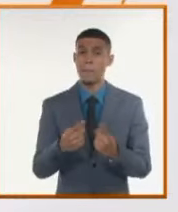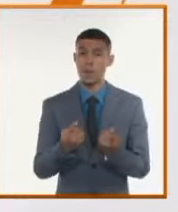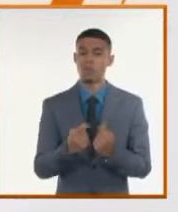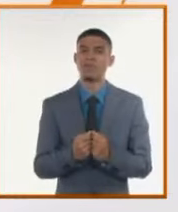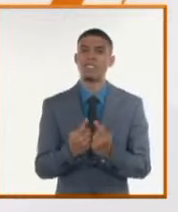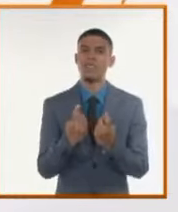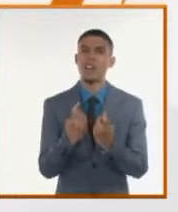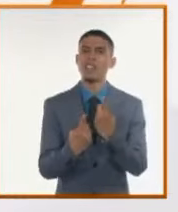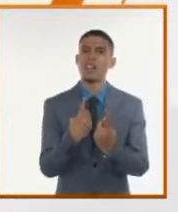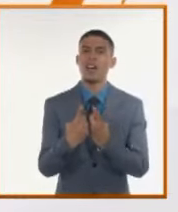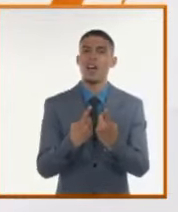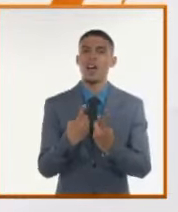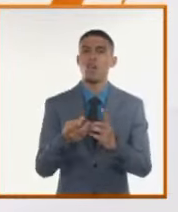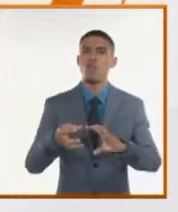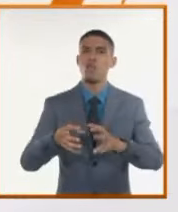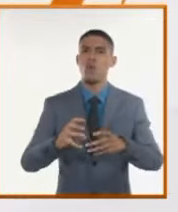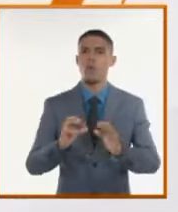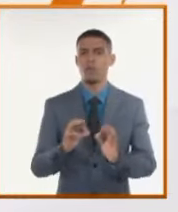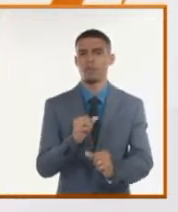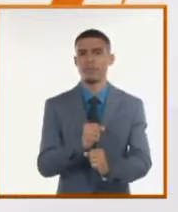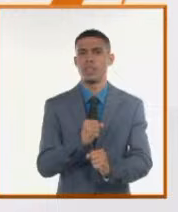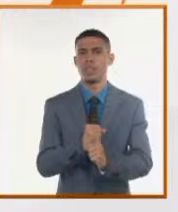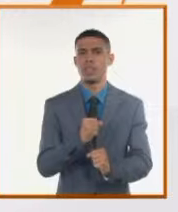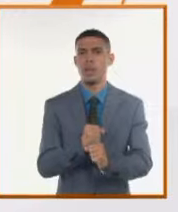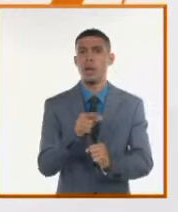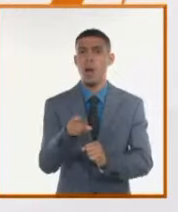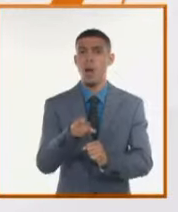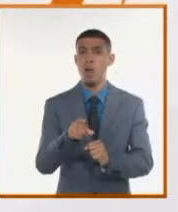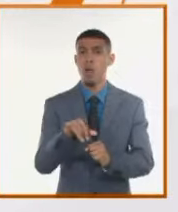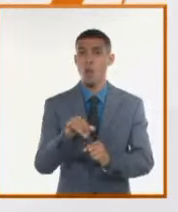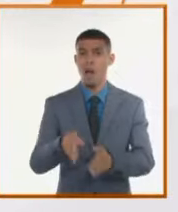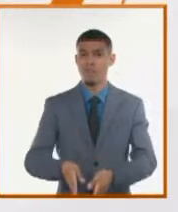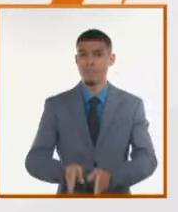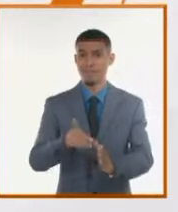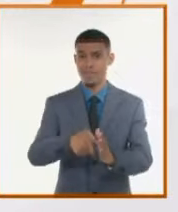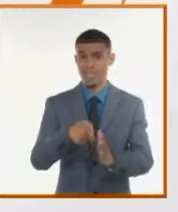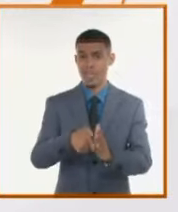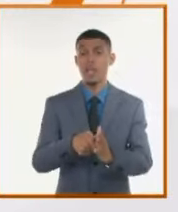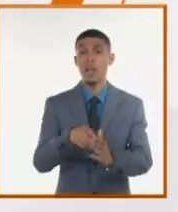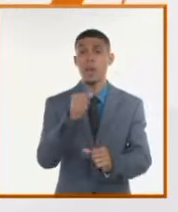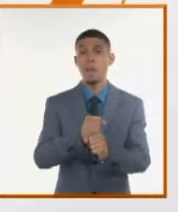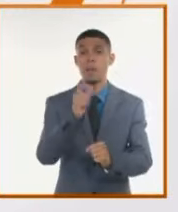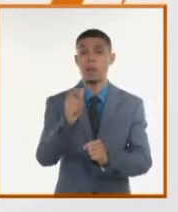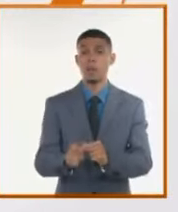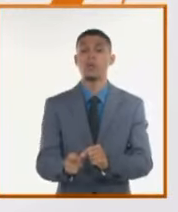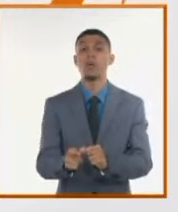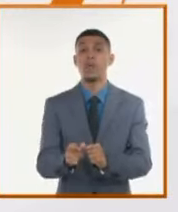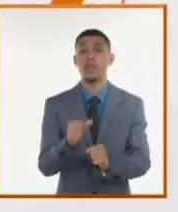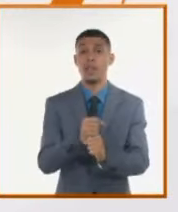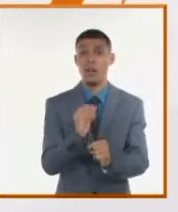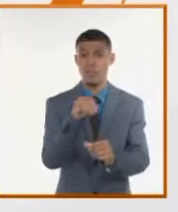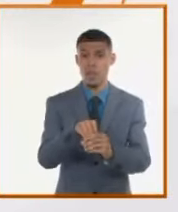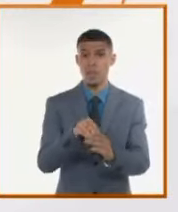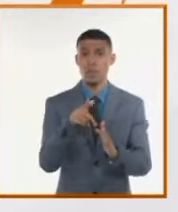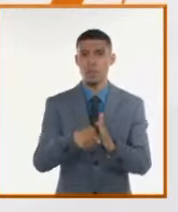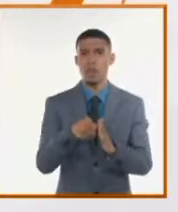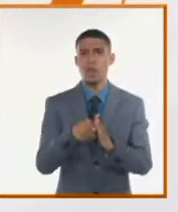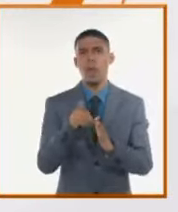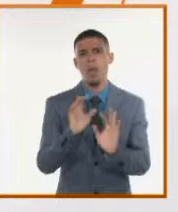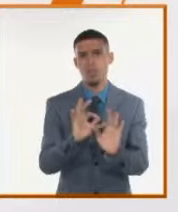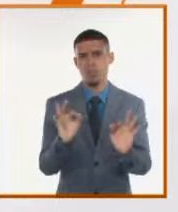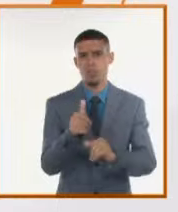cómo está la línea los defectos que tiene la línea pero el personal que trabaja en el tren eso es maravilloso desde